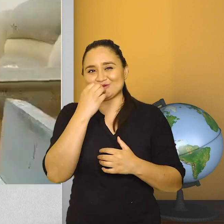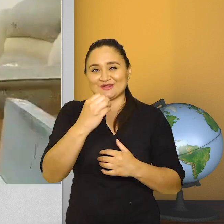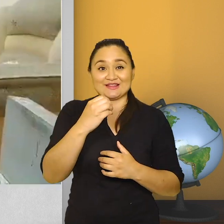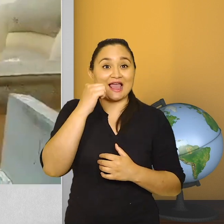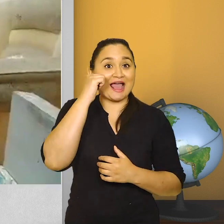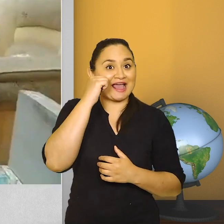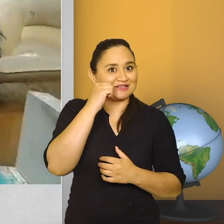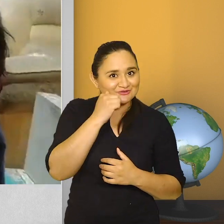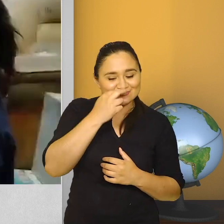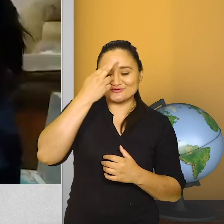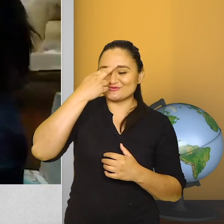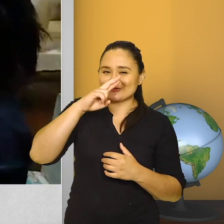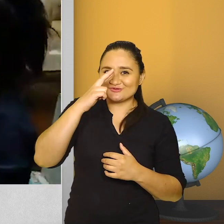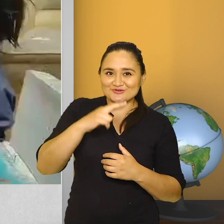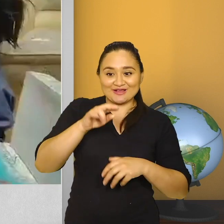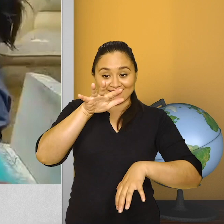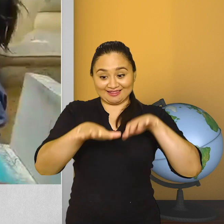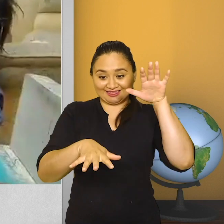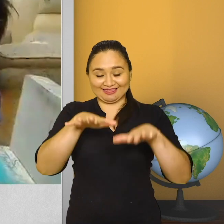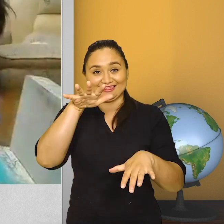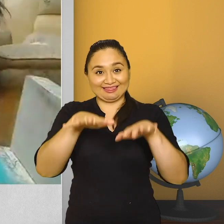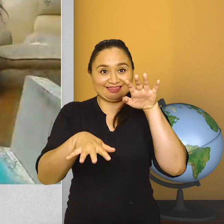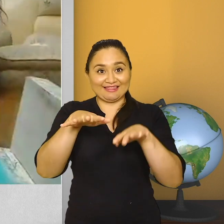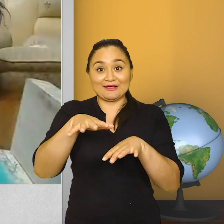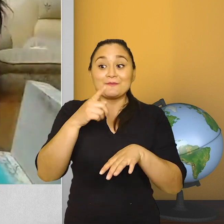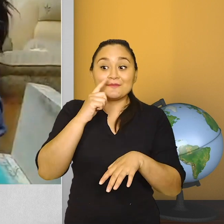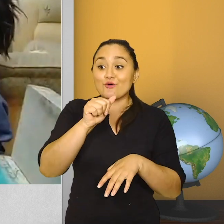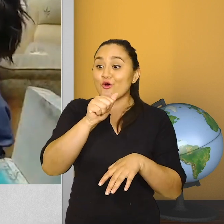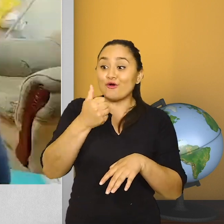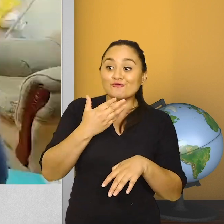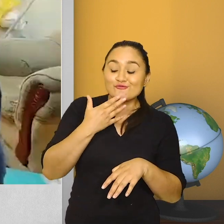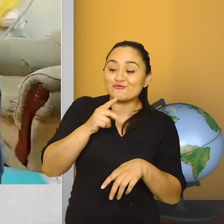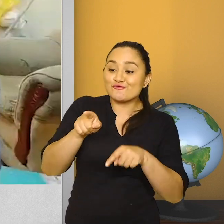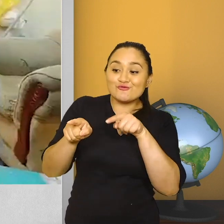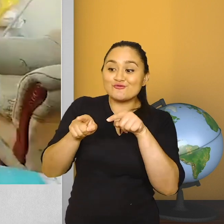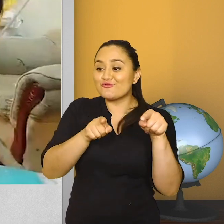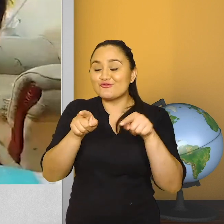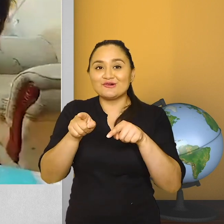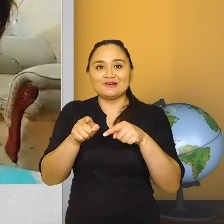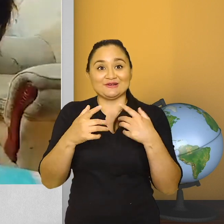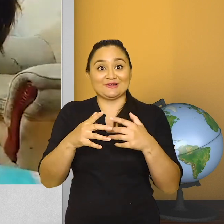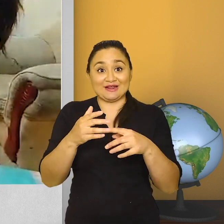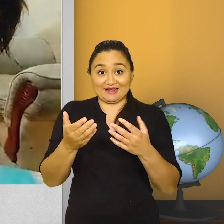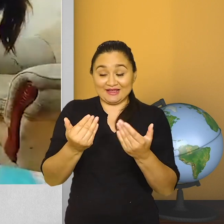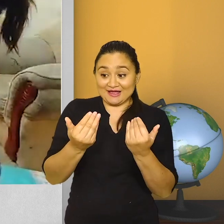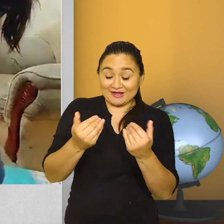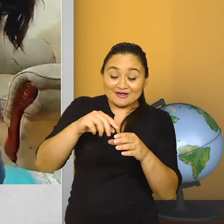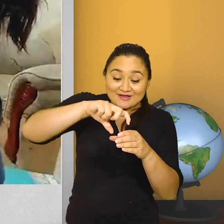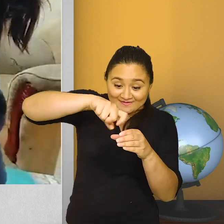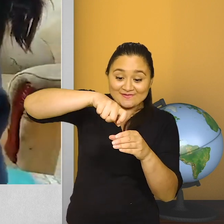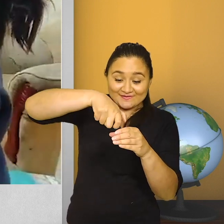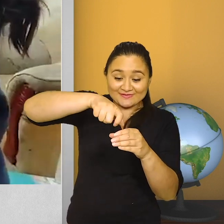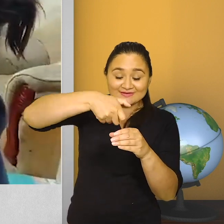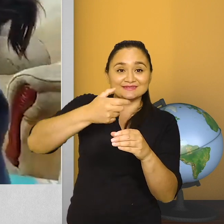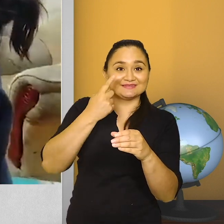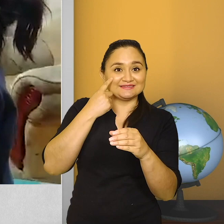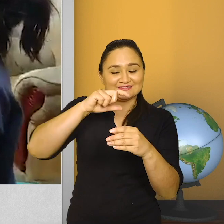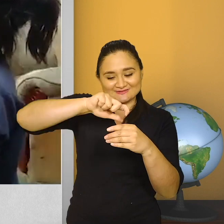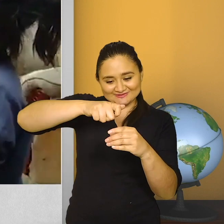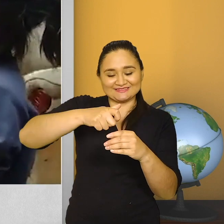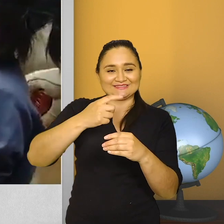Rosa. Azul. Dos. Quiero más, quiero más. Y veamos qué color es. Pero abra,